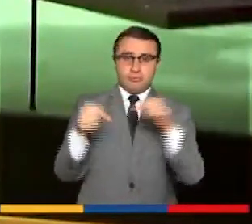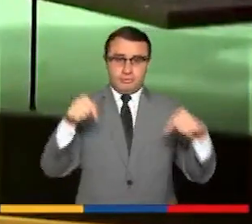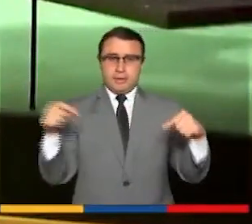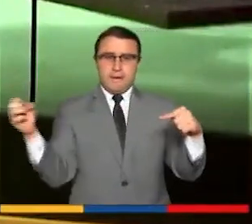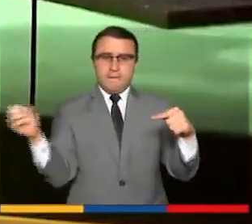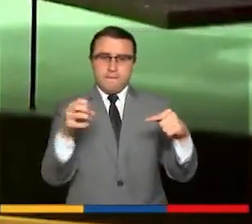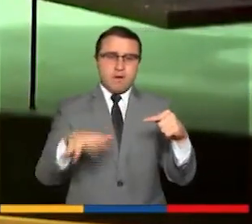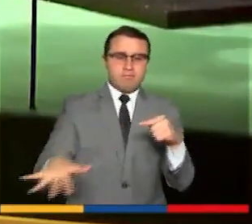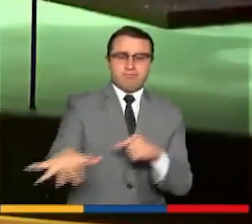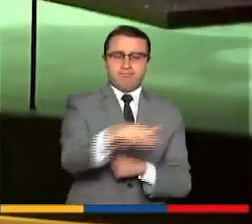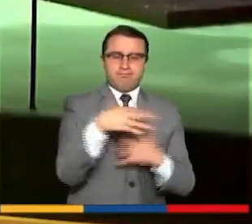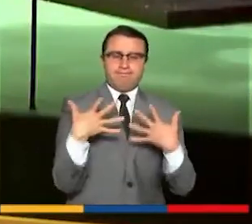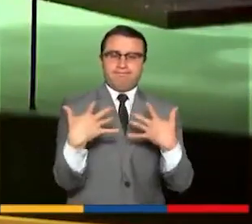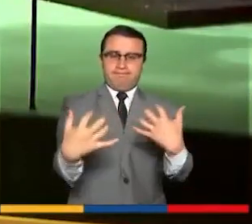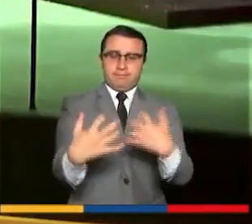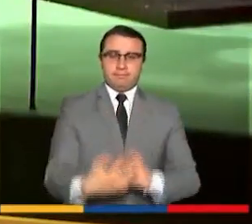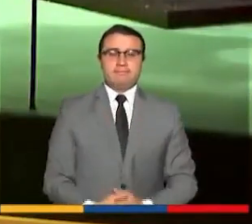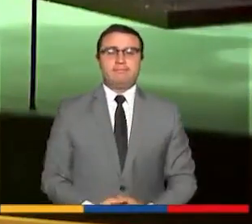permanente.